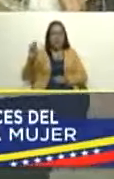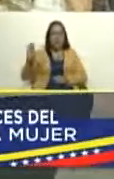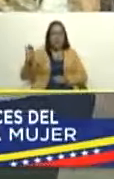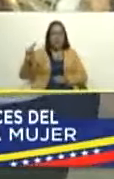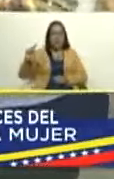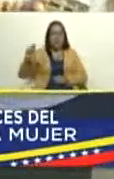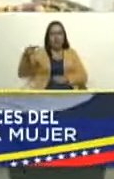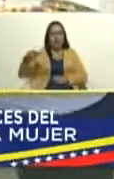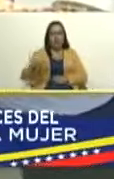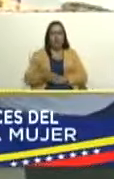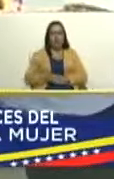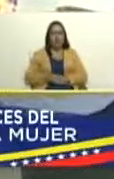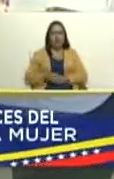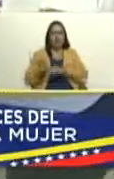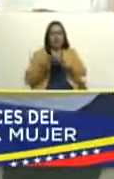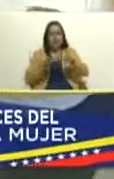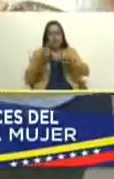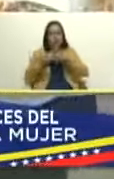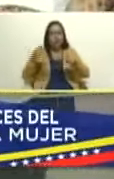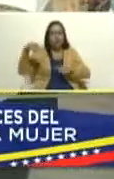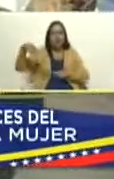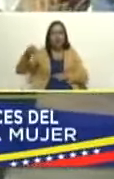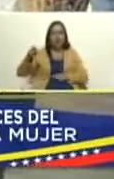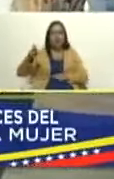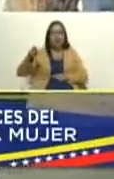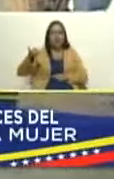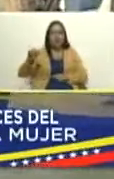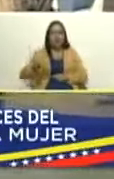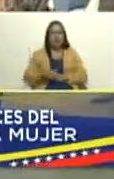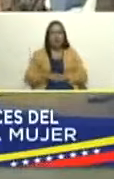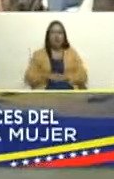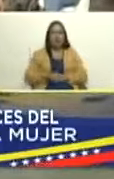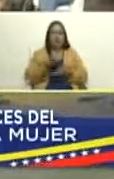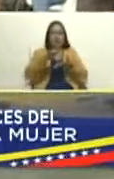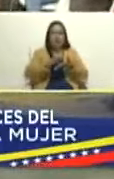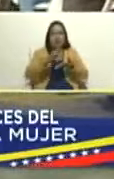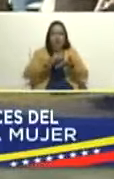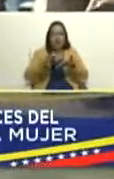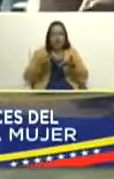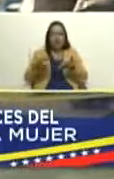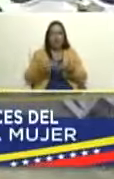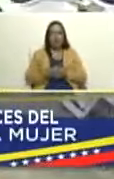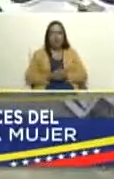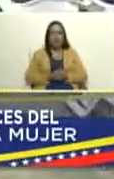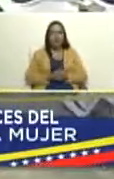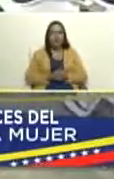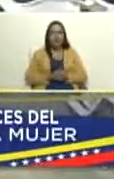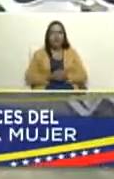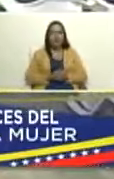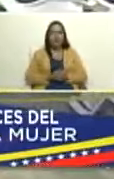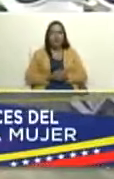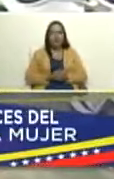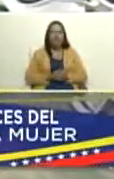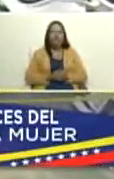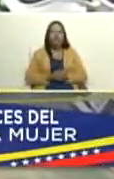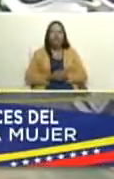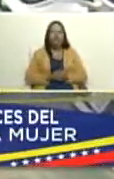María Carolina Palma Chávez viene ahora. Confección y costura. María Carolina.